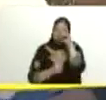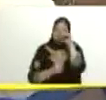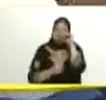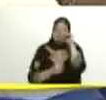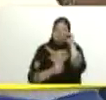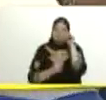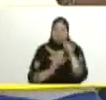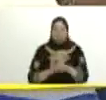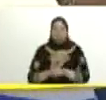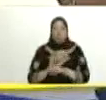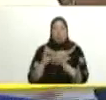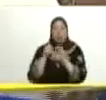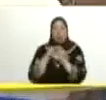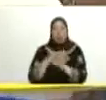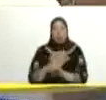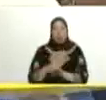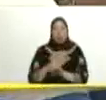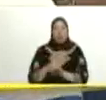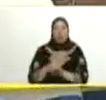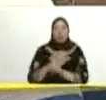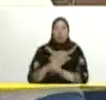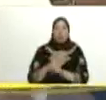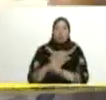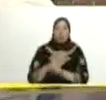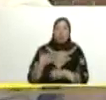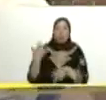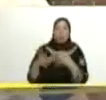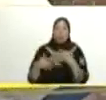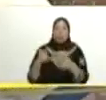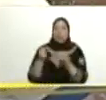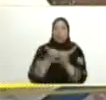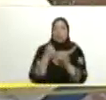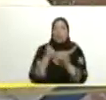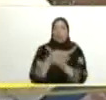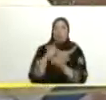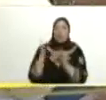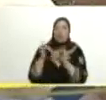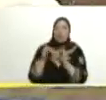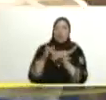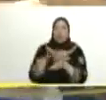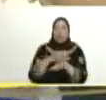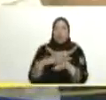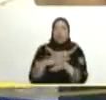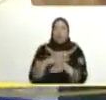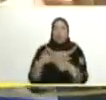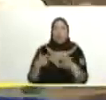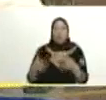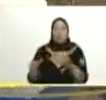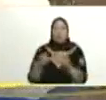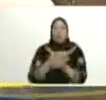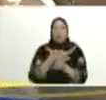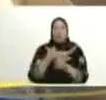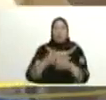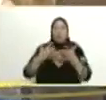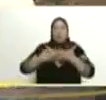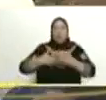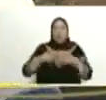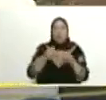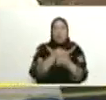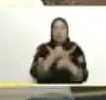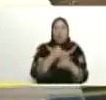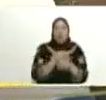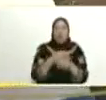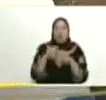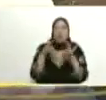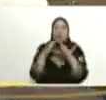fue, empezamos y ya hicimos por lo menos el contacto con el Ministerio de Obras Públicas. Empezó primero ellos, Barrio